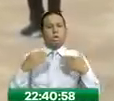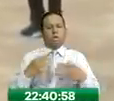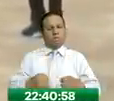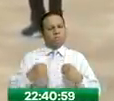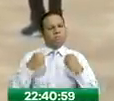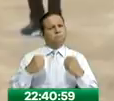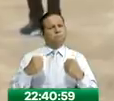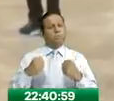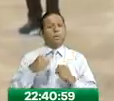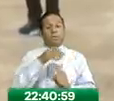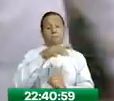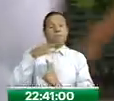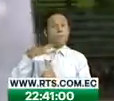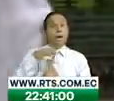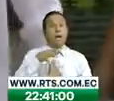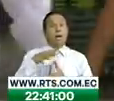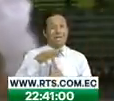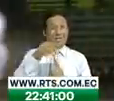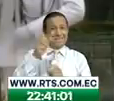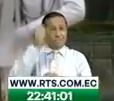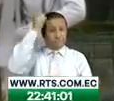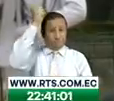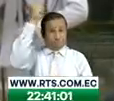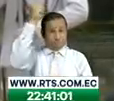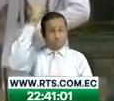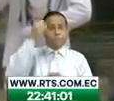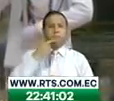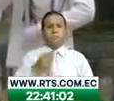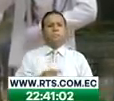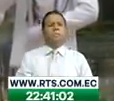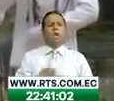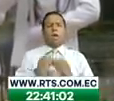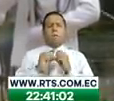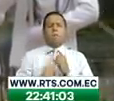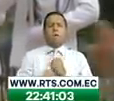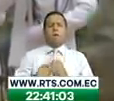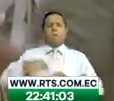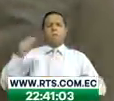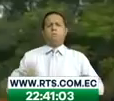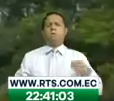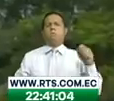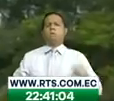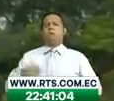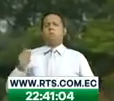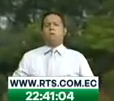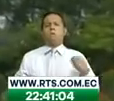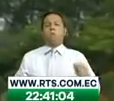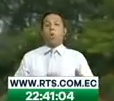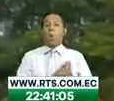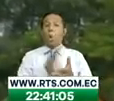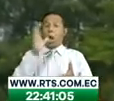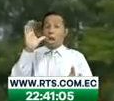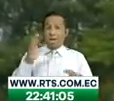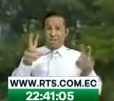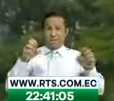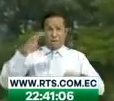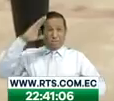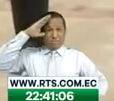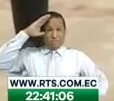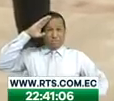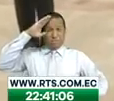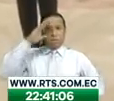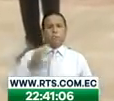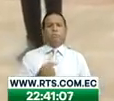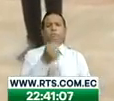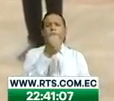del Centenario se llevó a cabo el pregón cívico, donde cadetes de la Academia Almirante Illingur portaron banderas celeste y blanco. El